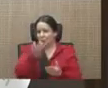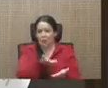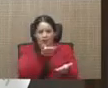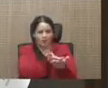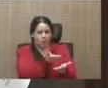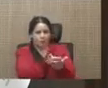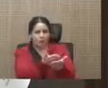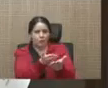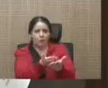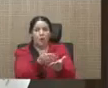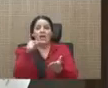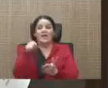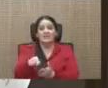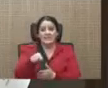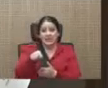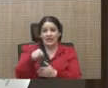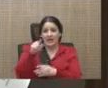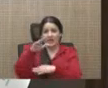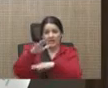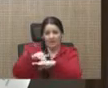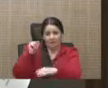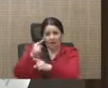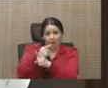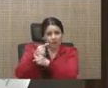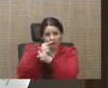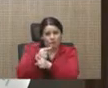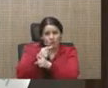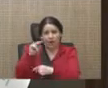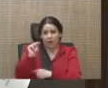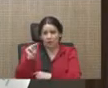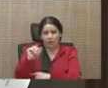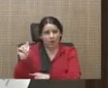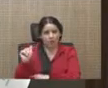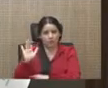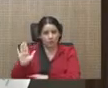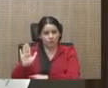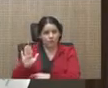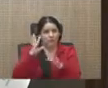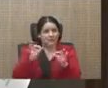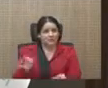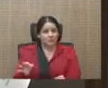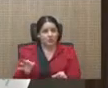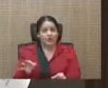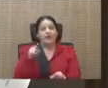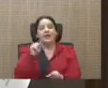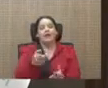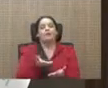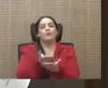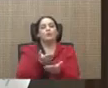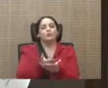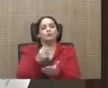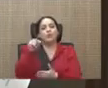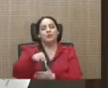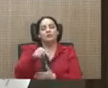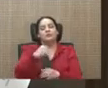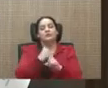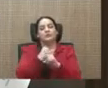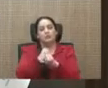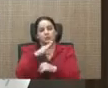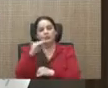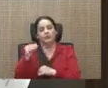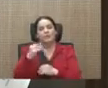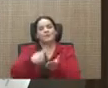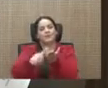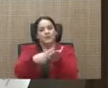censura para el ministro Nogui Acosta por sus decisiones? La moción de censura es un instituto parlamentario que en Nueva República nos tomamos en